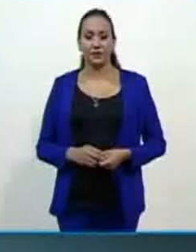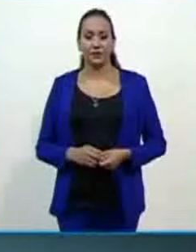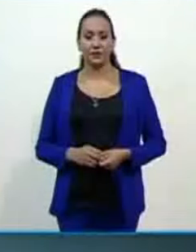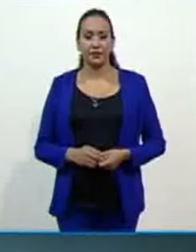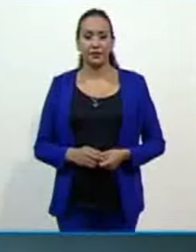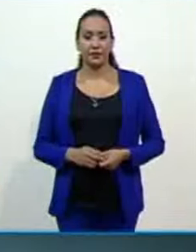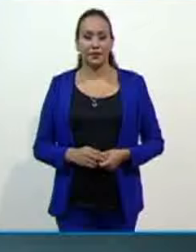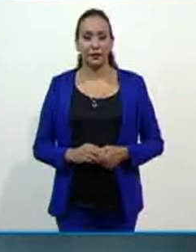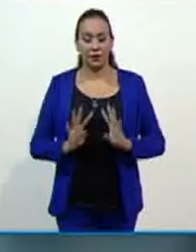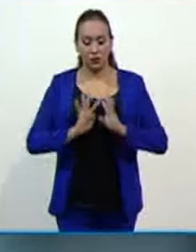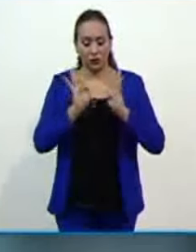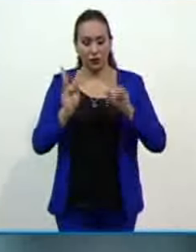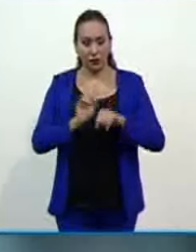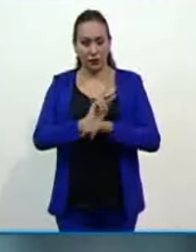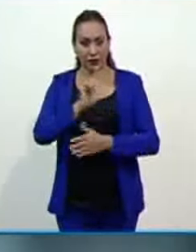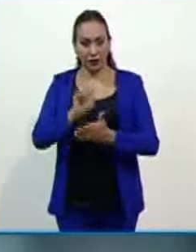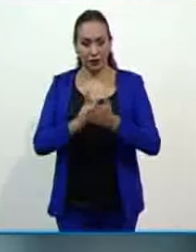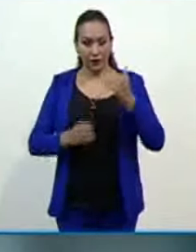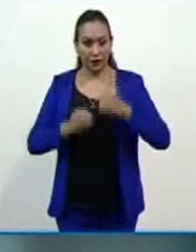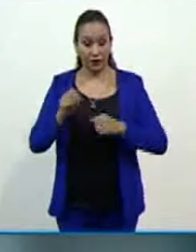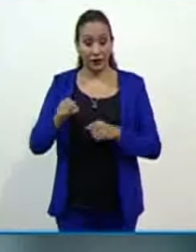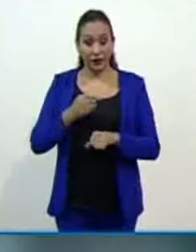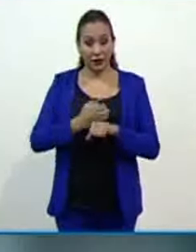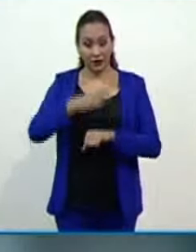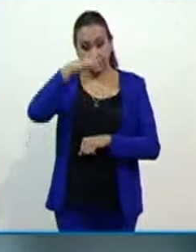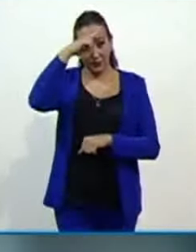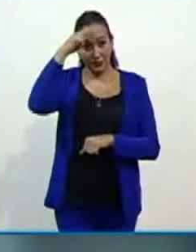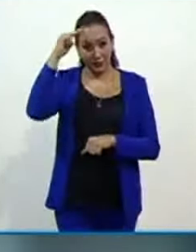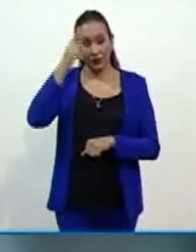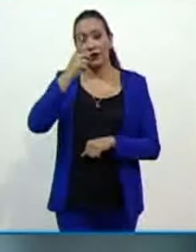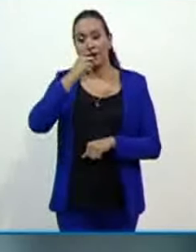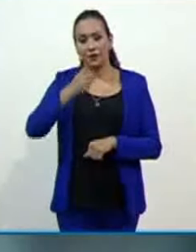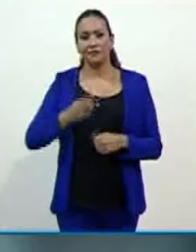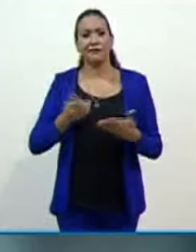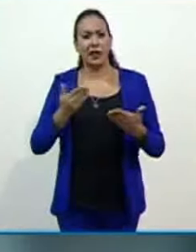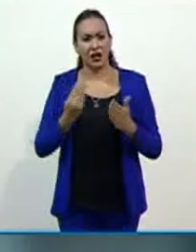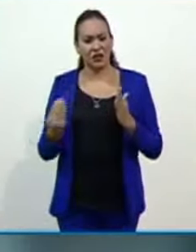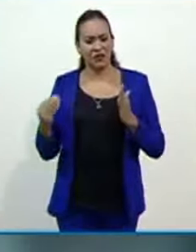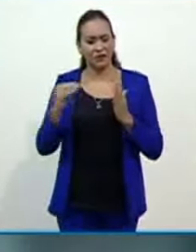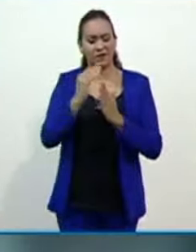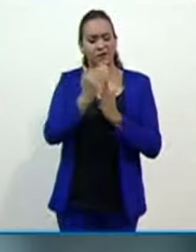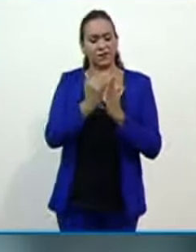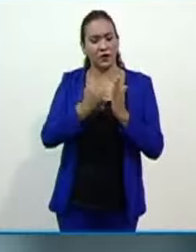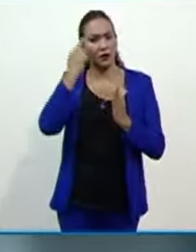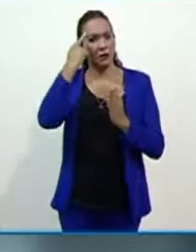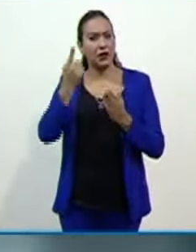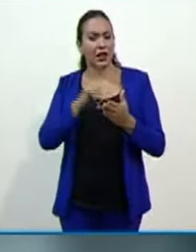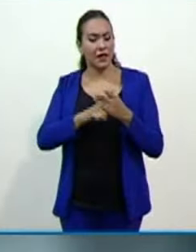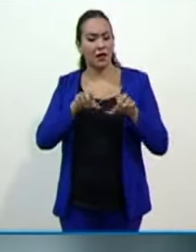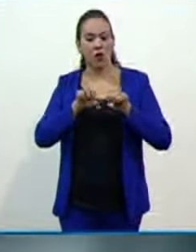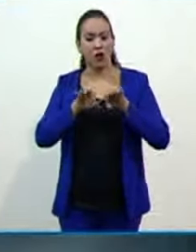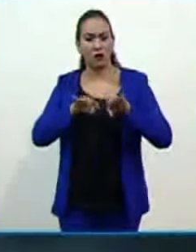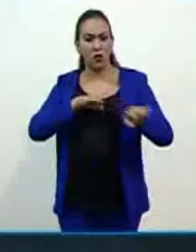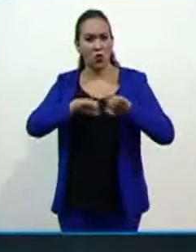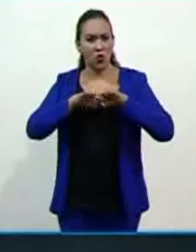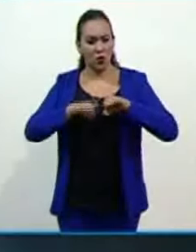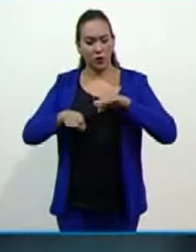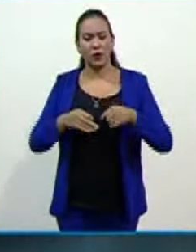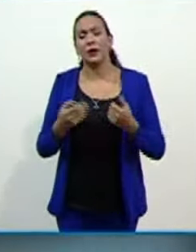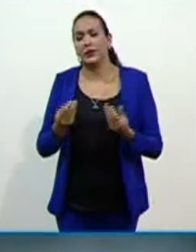El Consejo de la Judicatura de Nayarit anunció que implementará medidas emergentes para fortalecer el trabajo de los juzgados familiares en la